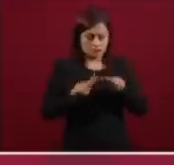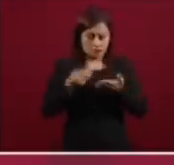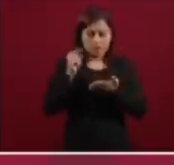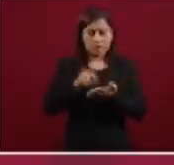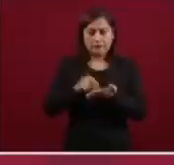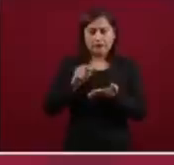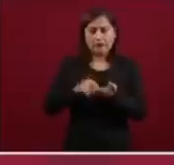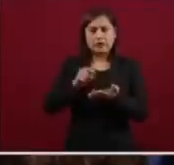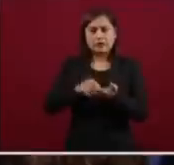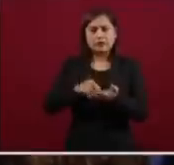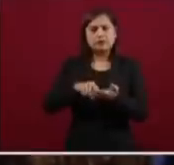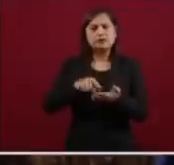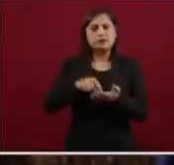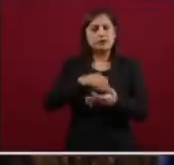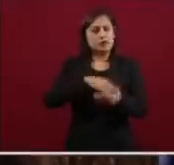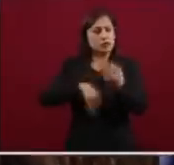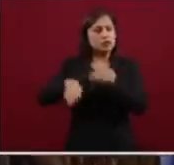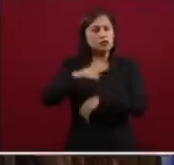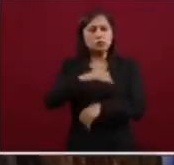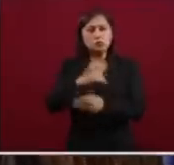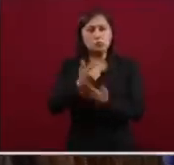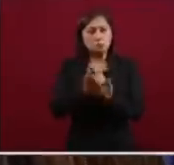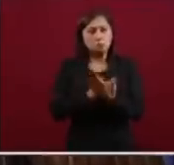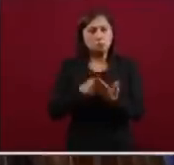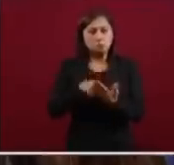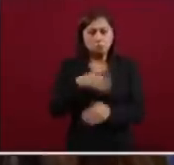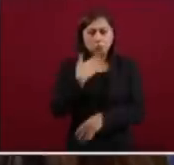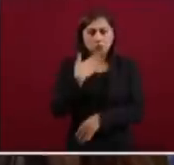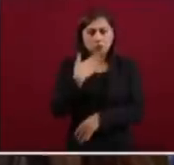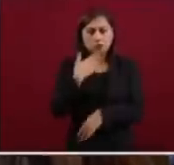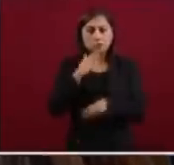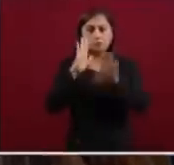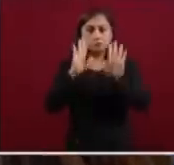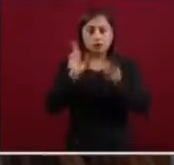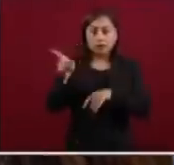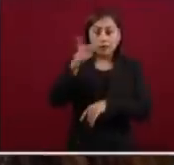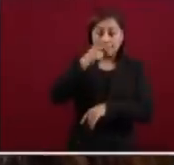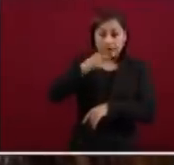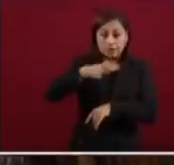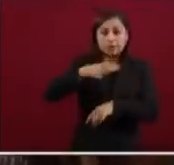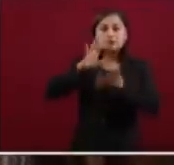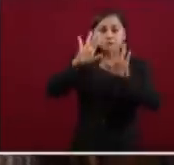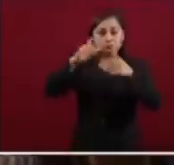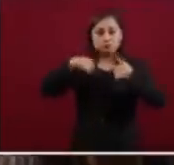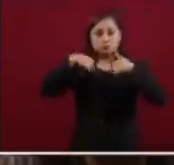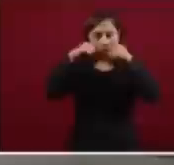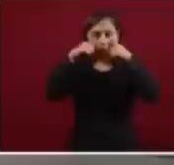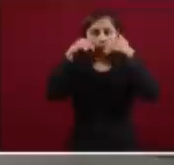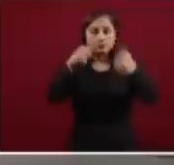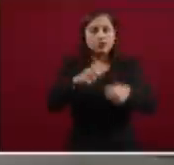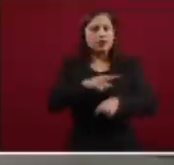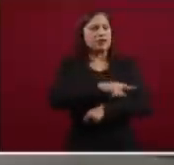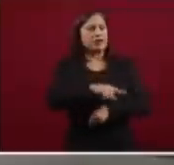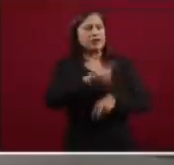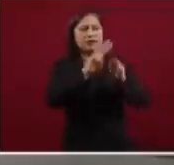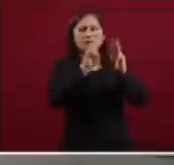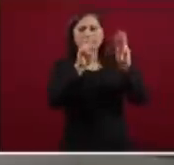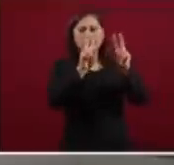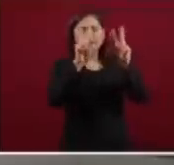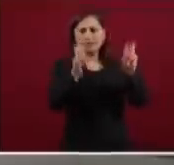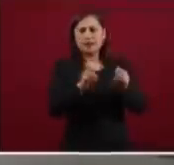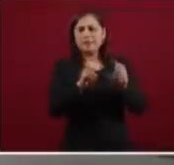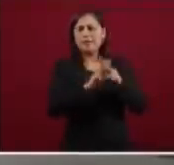la mayoría pero de todas maneras lo vemos porque los migrantes el asunto de los megas se está